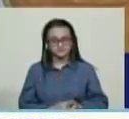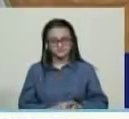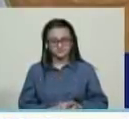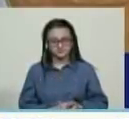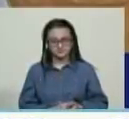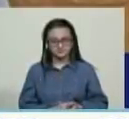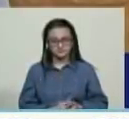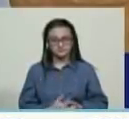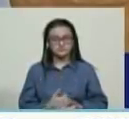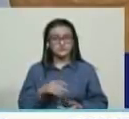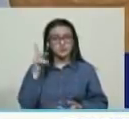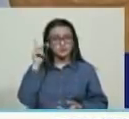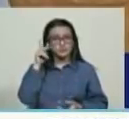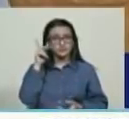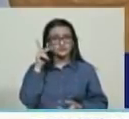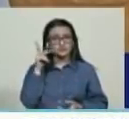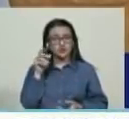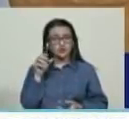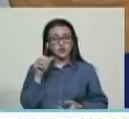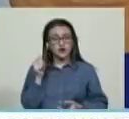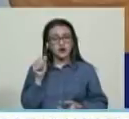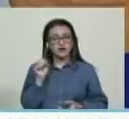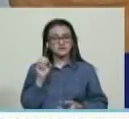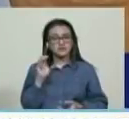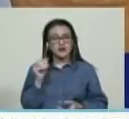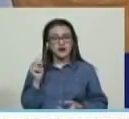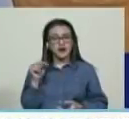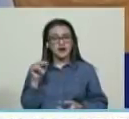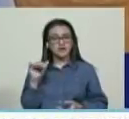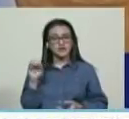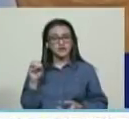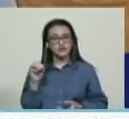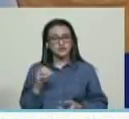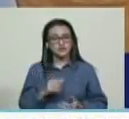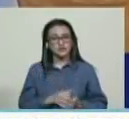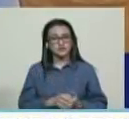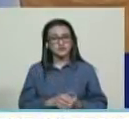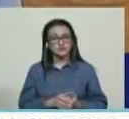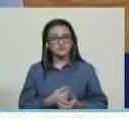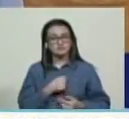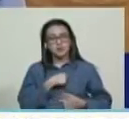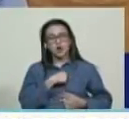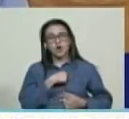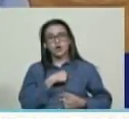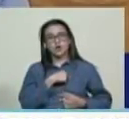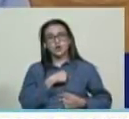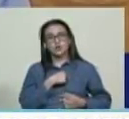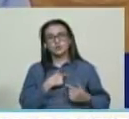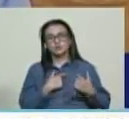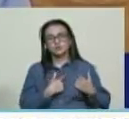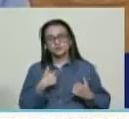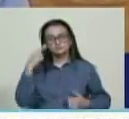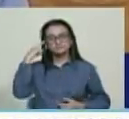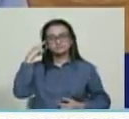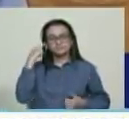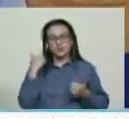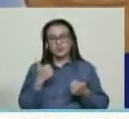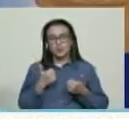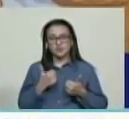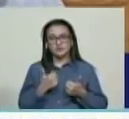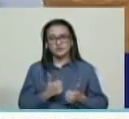Y hoy el profesor Ascanio, que está aquí, me ha dado un lanzazo en el corazón, pero bueno, un lanzazo bueno en el